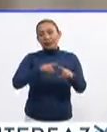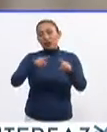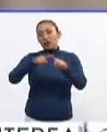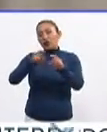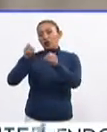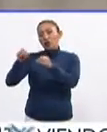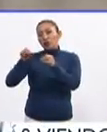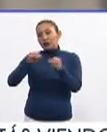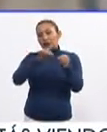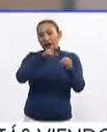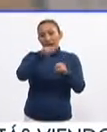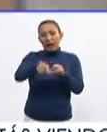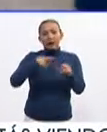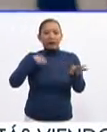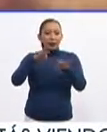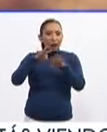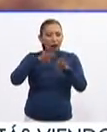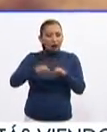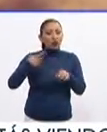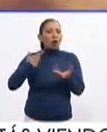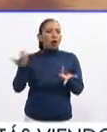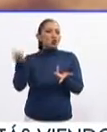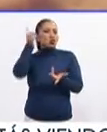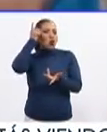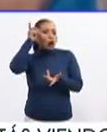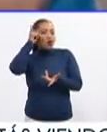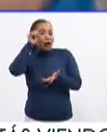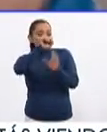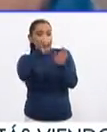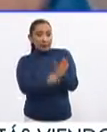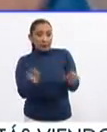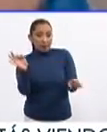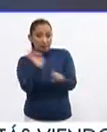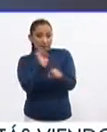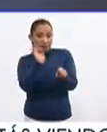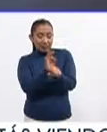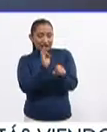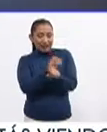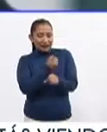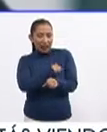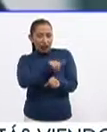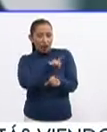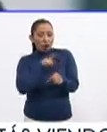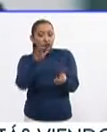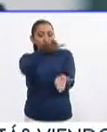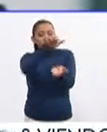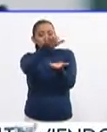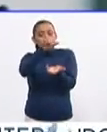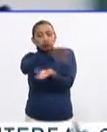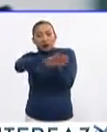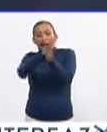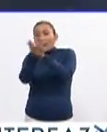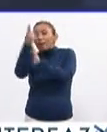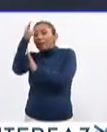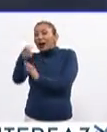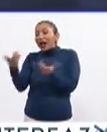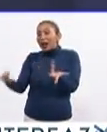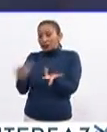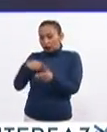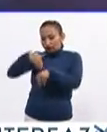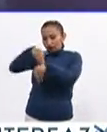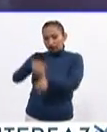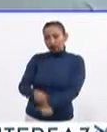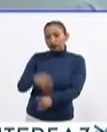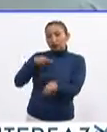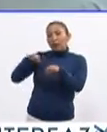públicos y contribuciones de trabajadores y patrones al Sistema de Seguridad Nacional, obtiene los recursos necesarios para que se realice el cumplimiento